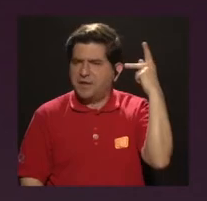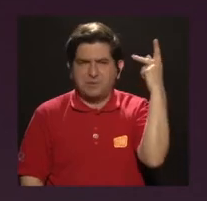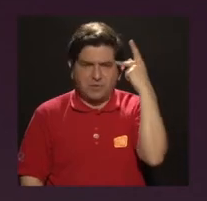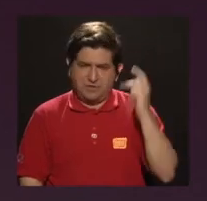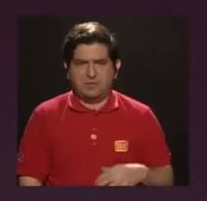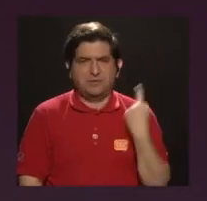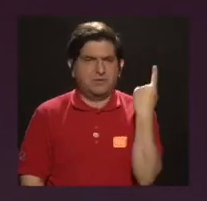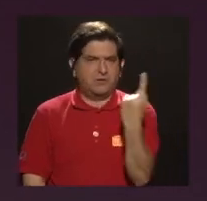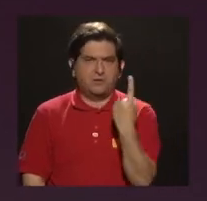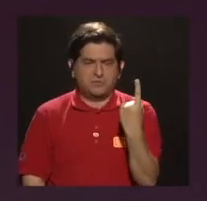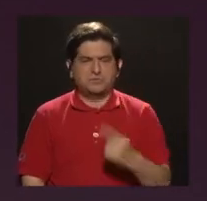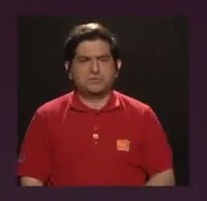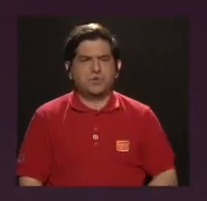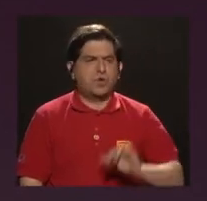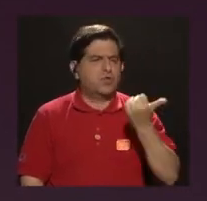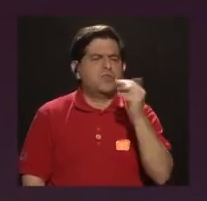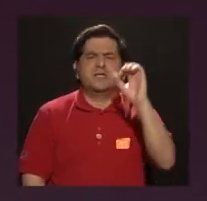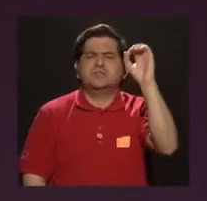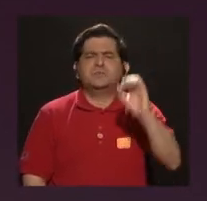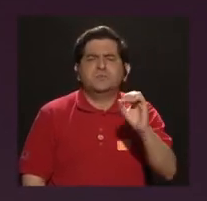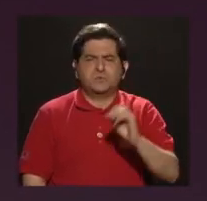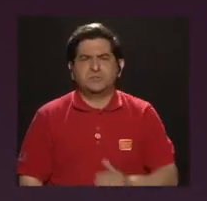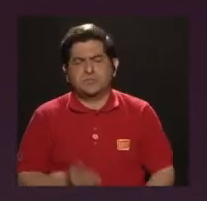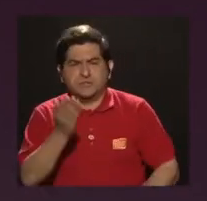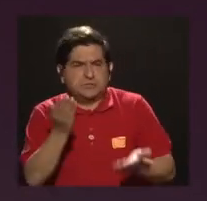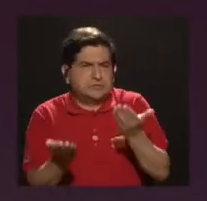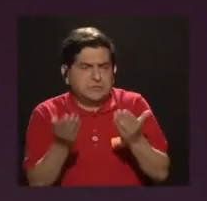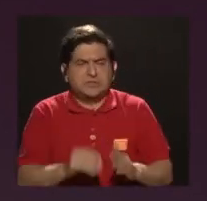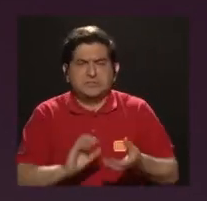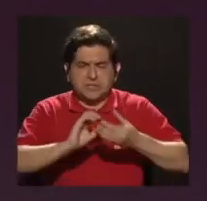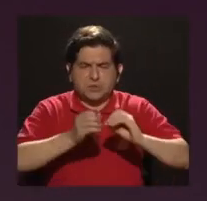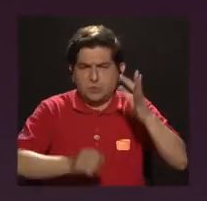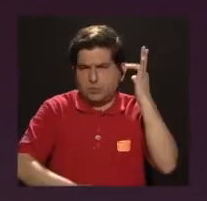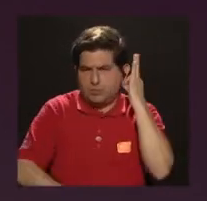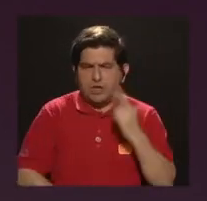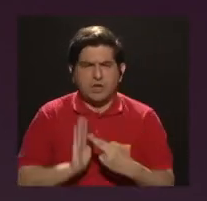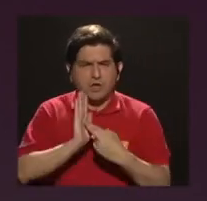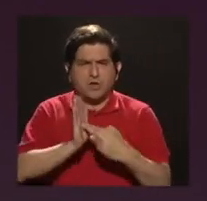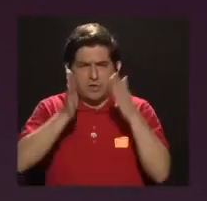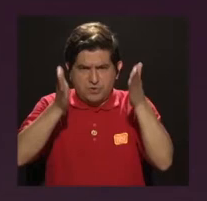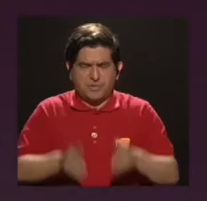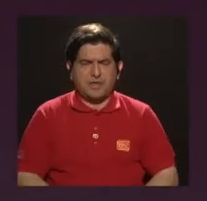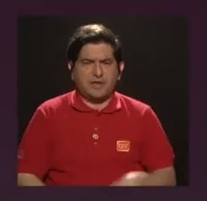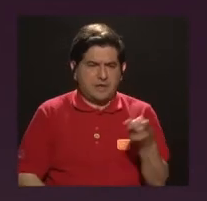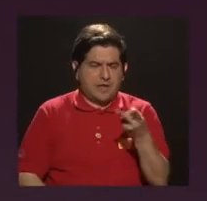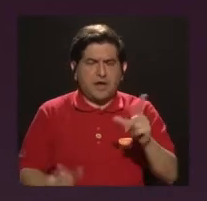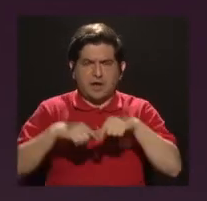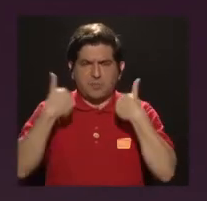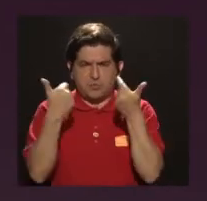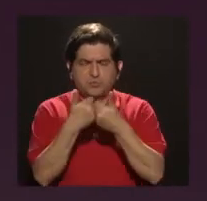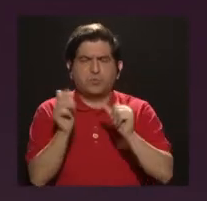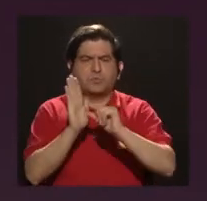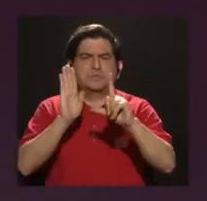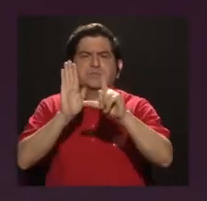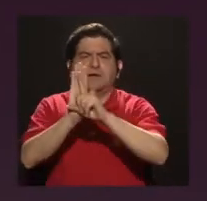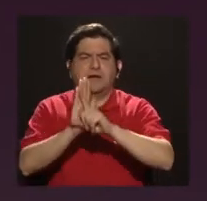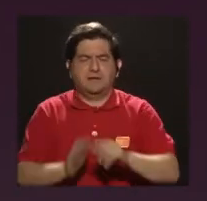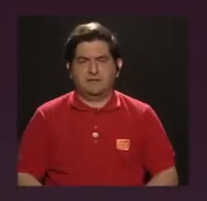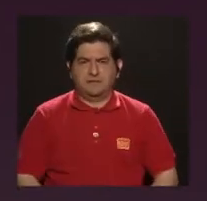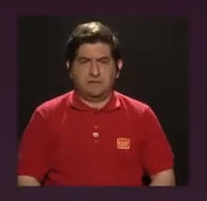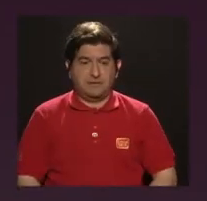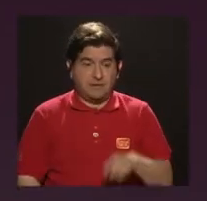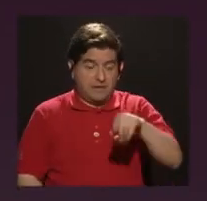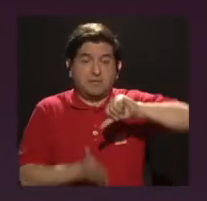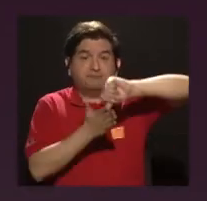solamente no llegan al 10% el número de mujeres representantes en ambas cámaras del congreso entonces esto